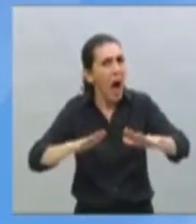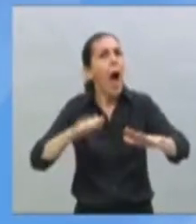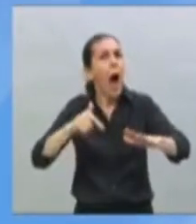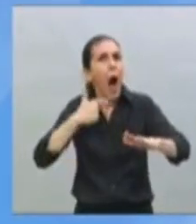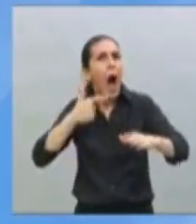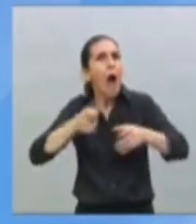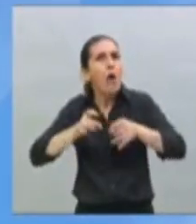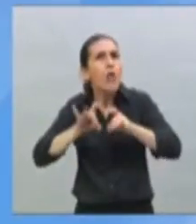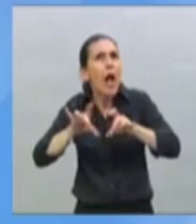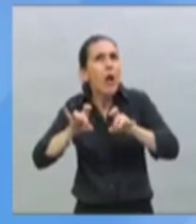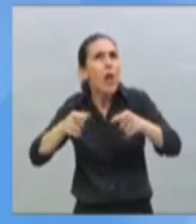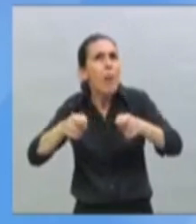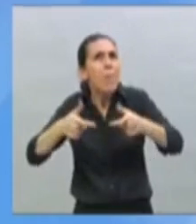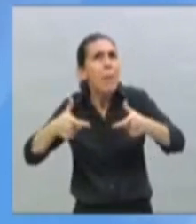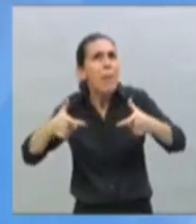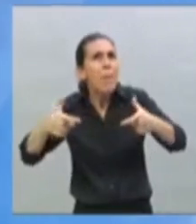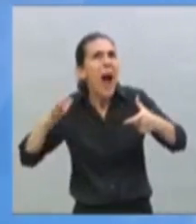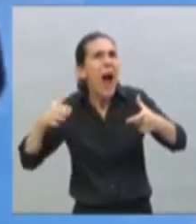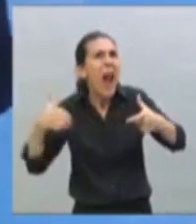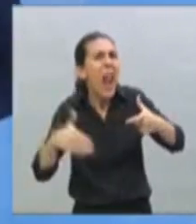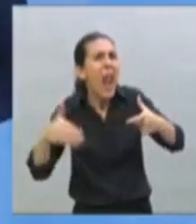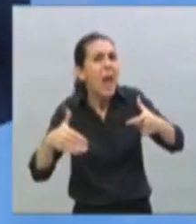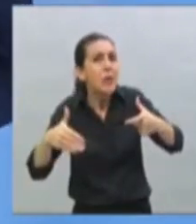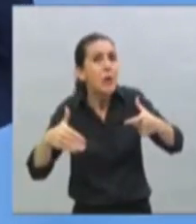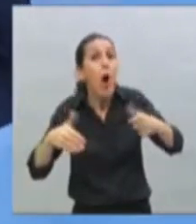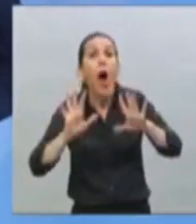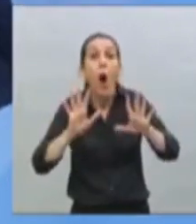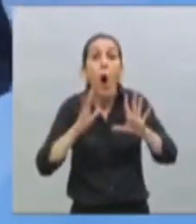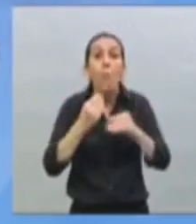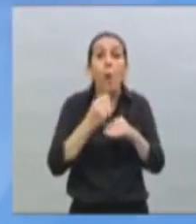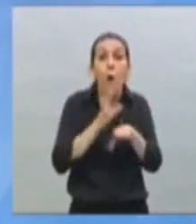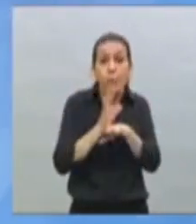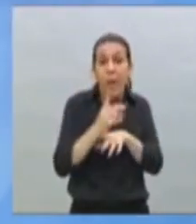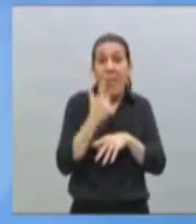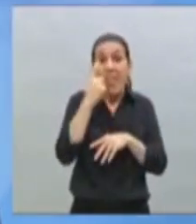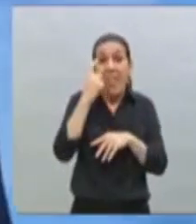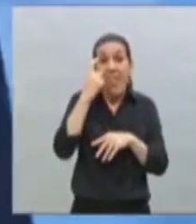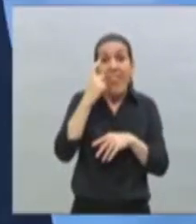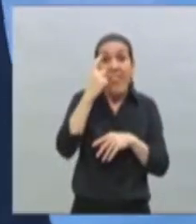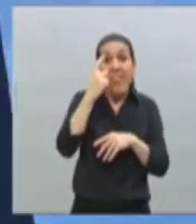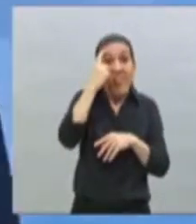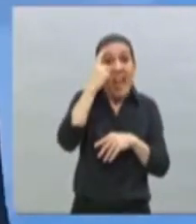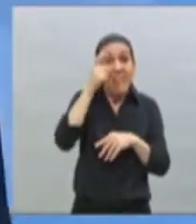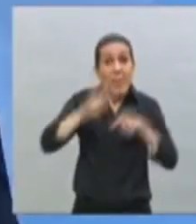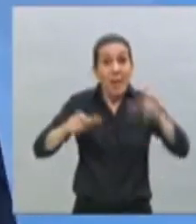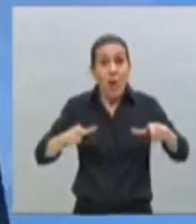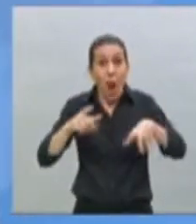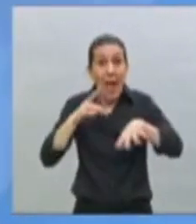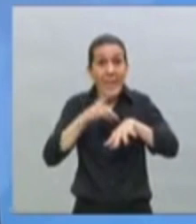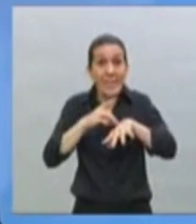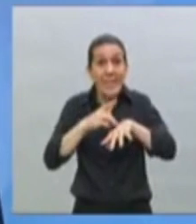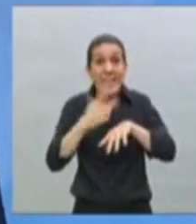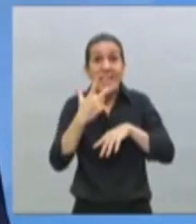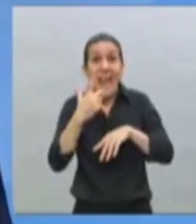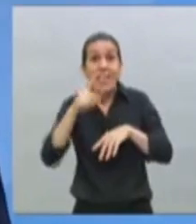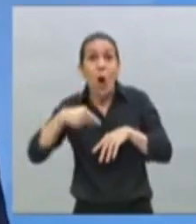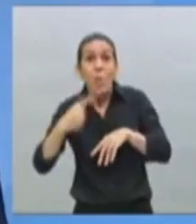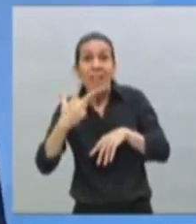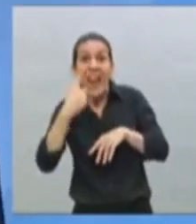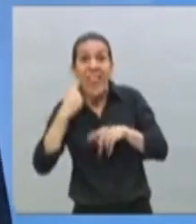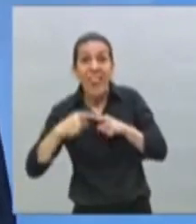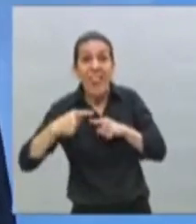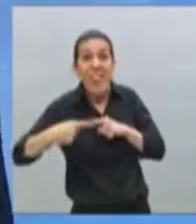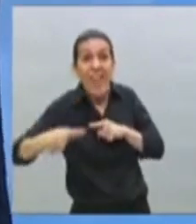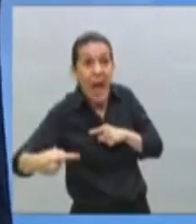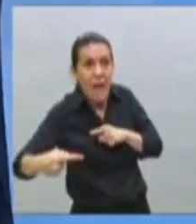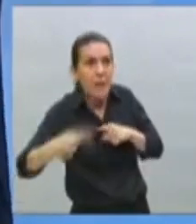los casos se multiplicaban cada 10,3 días. Allí, en este segundo momento, cuando prorrogamos la